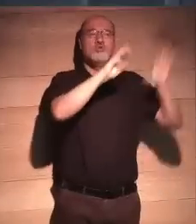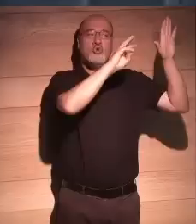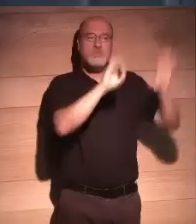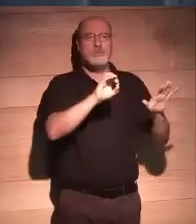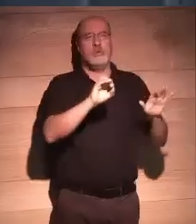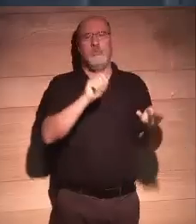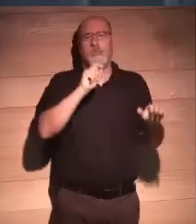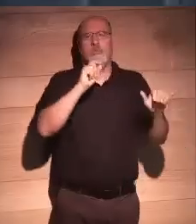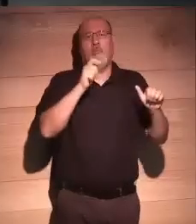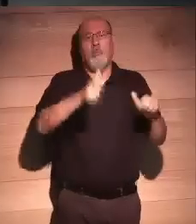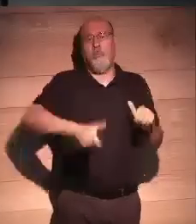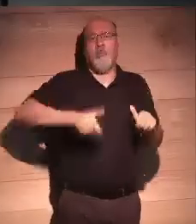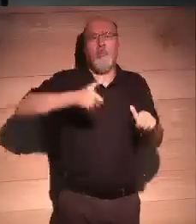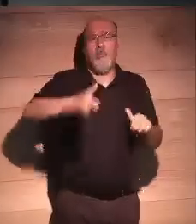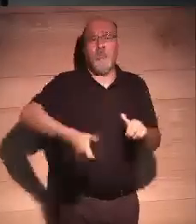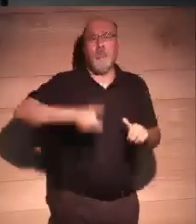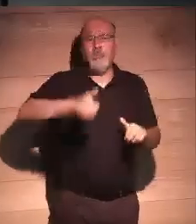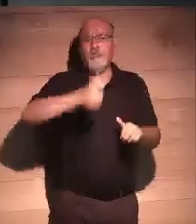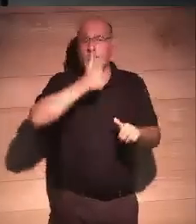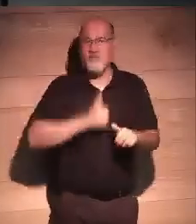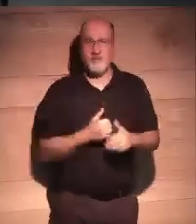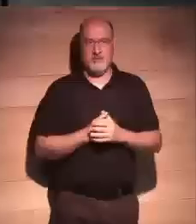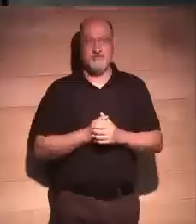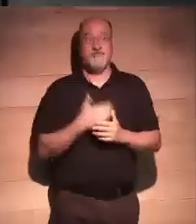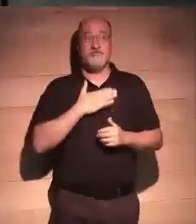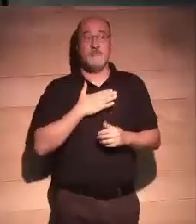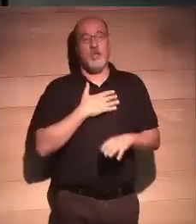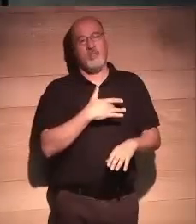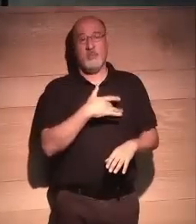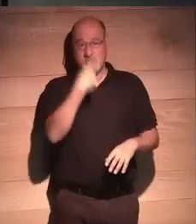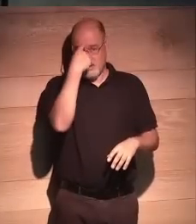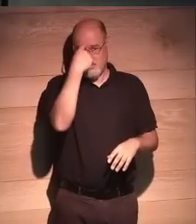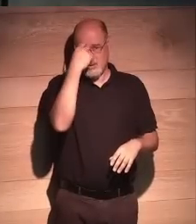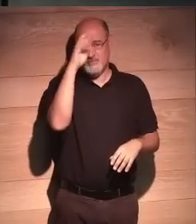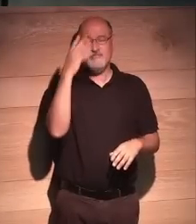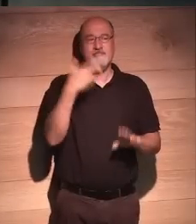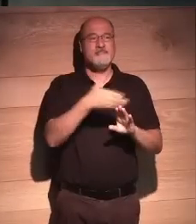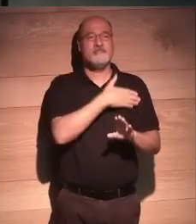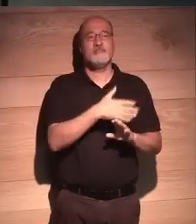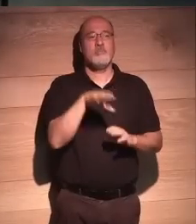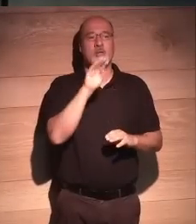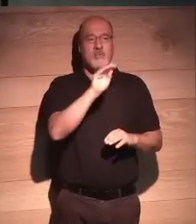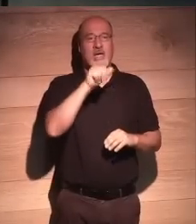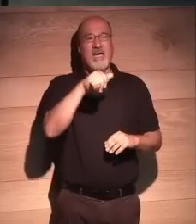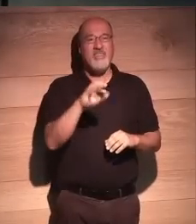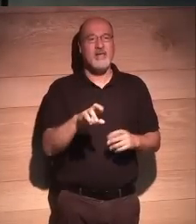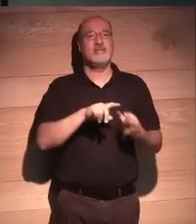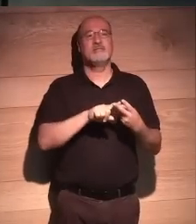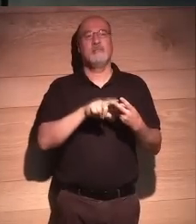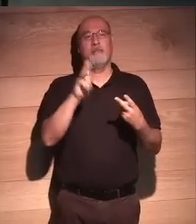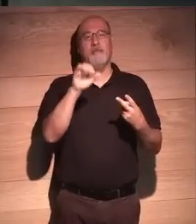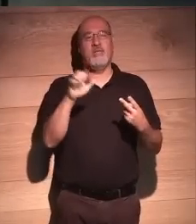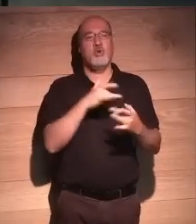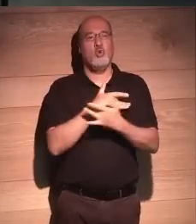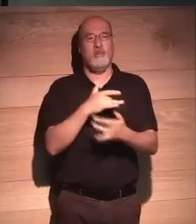cuajaban. Yo no quiero ponerme excesivamente nostálgica, pero sí es verdad, yo no sé, Andrés y Pedro Mari sobre